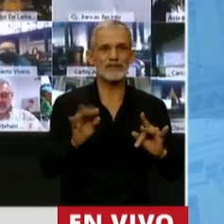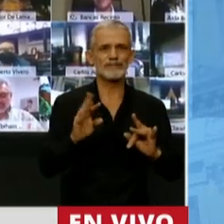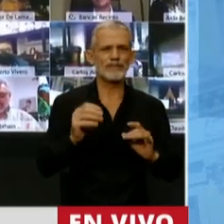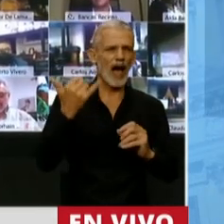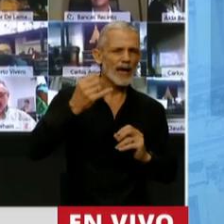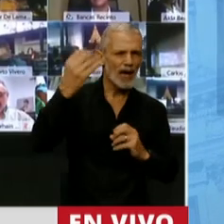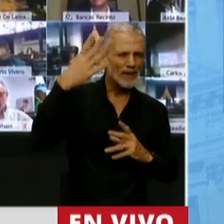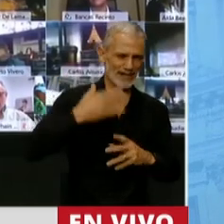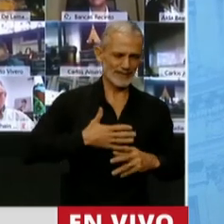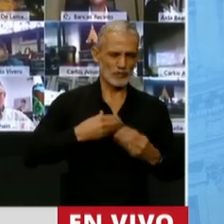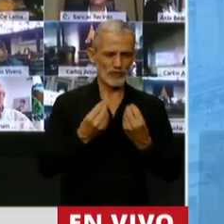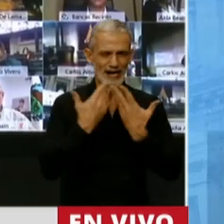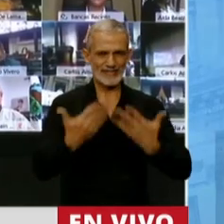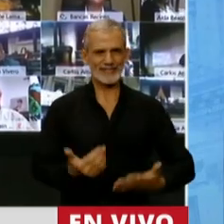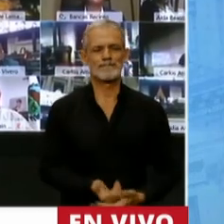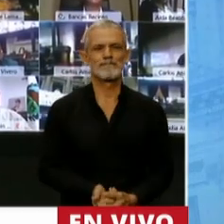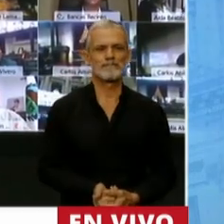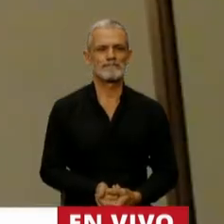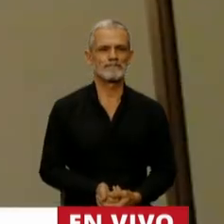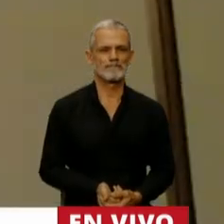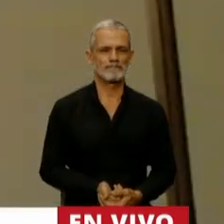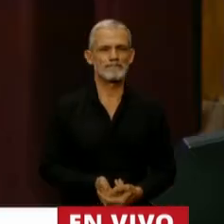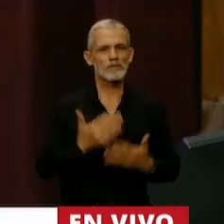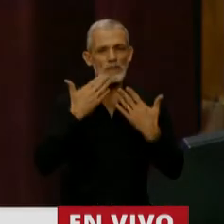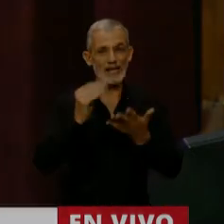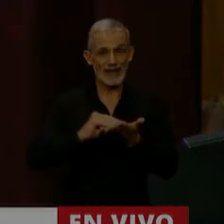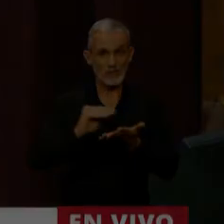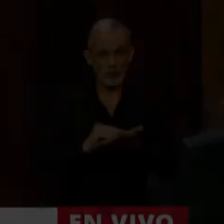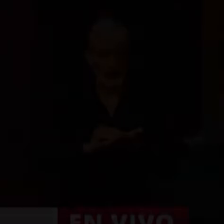luz de esperanza. Muchas gracias. Gracias, diputado. Gracias.